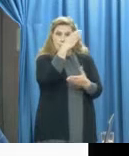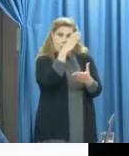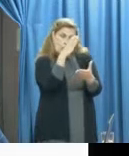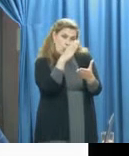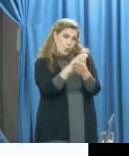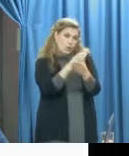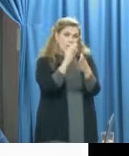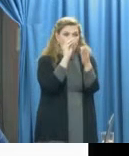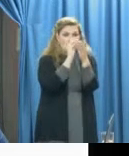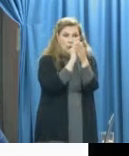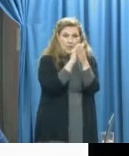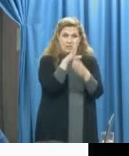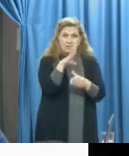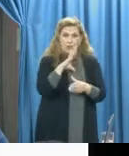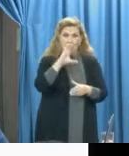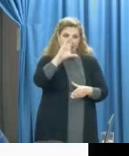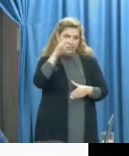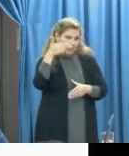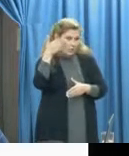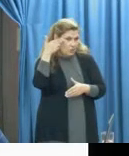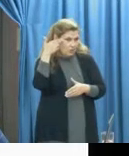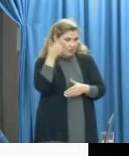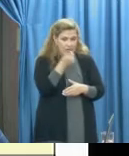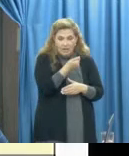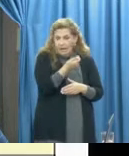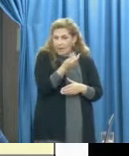conoce. De hecho, algunos